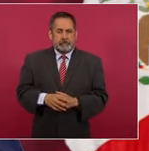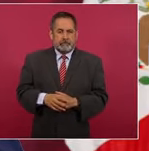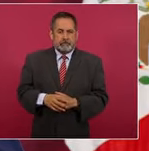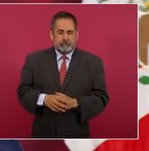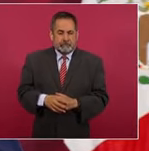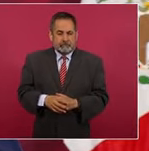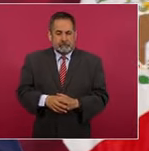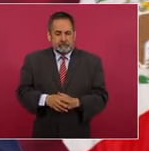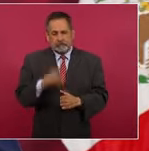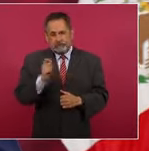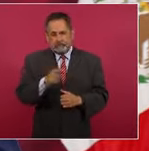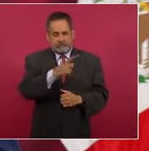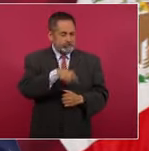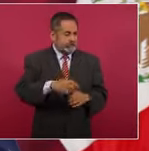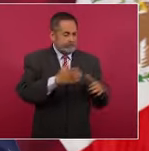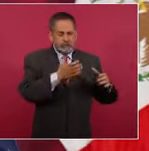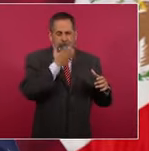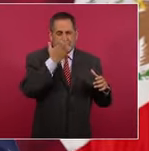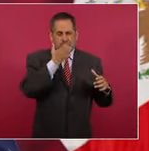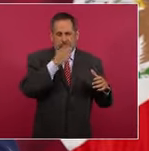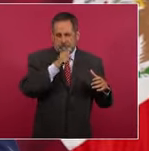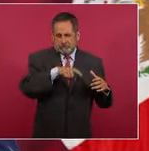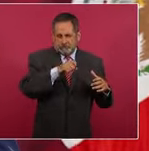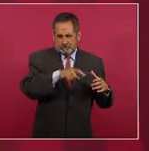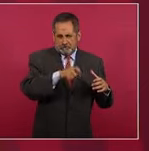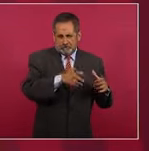los conservadores